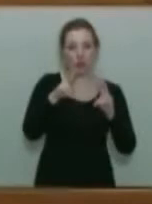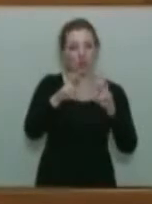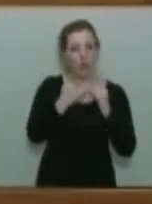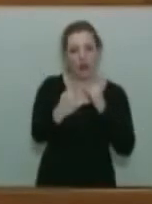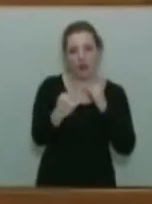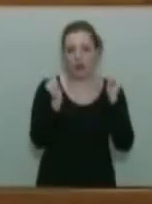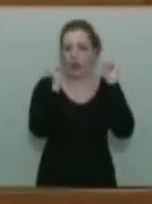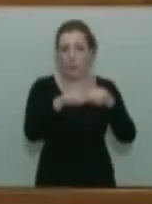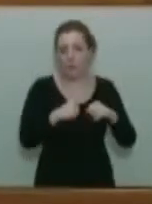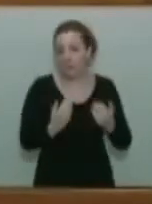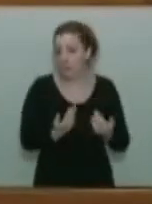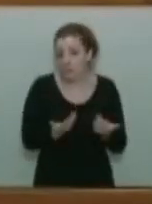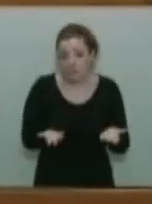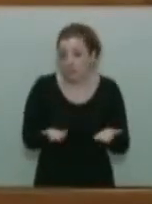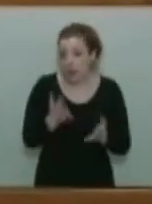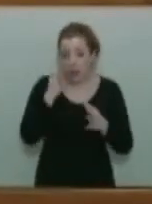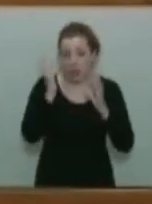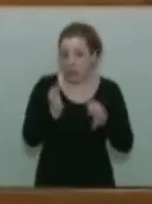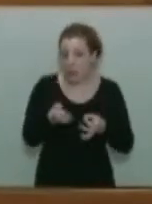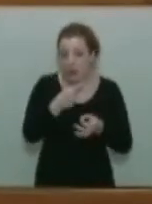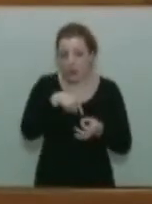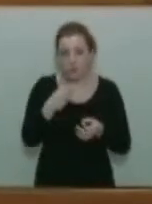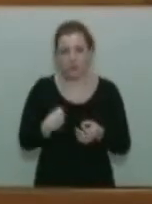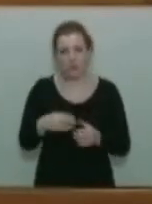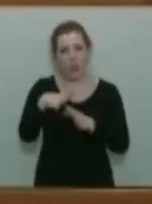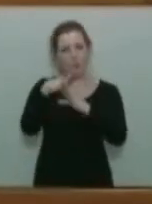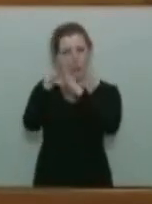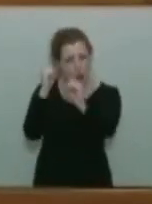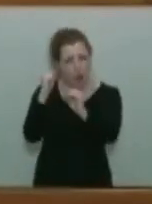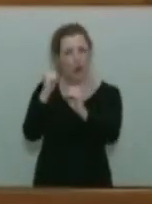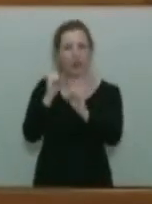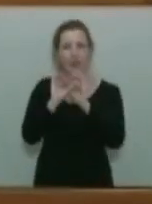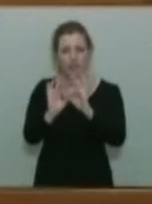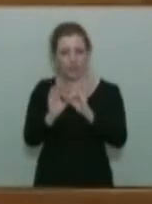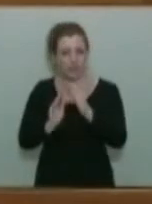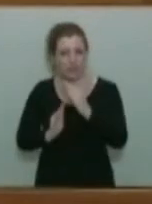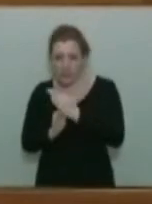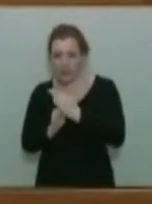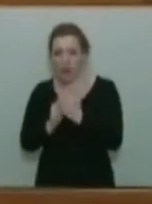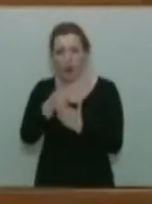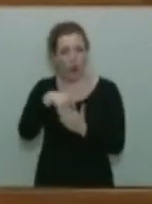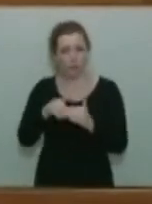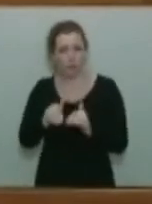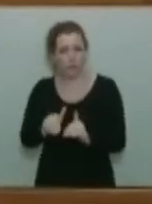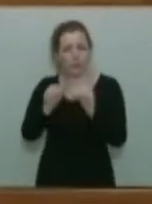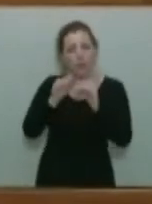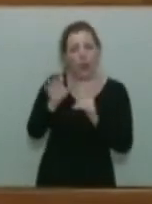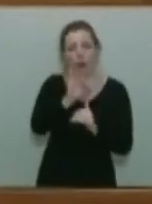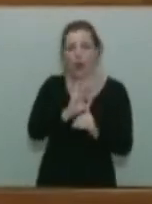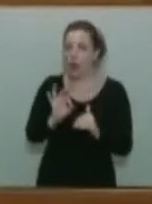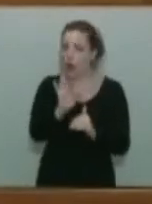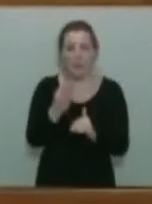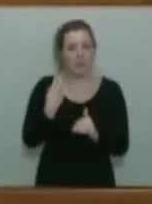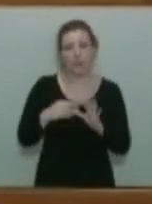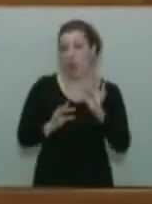fin, sinceramente, estamos atrapados en la burocracia y yo creo que o conseguimos salirnos o, si no, muchas de estas